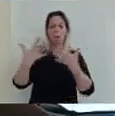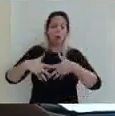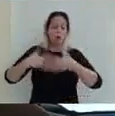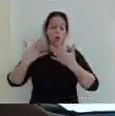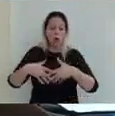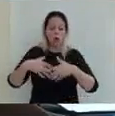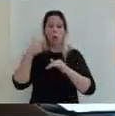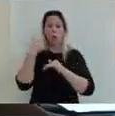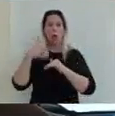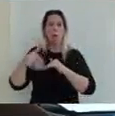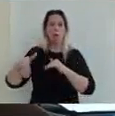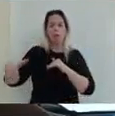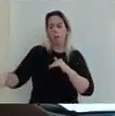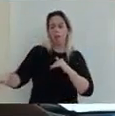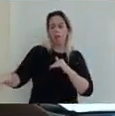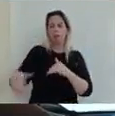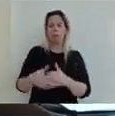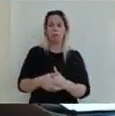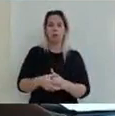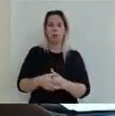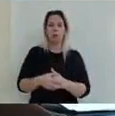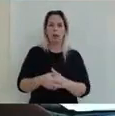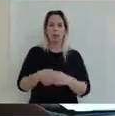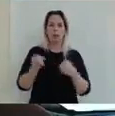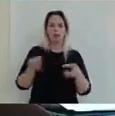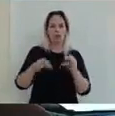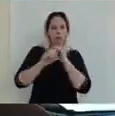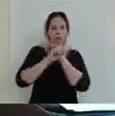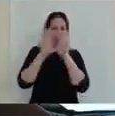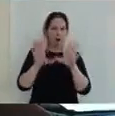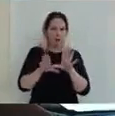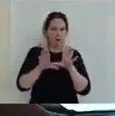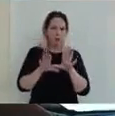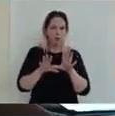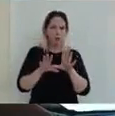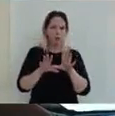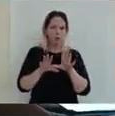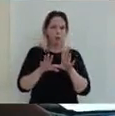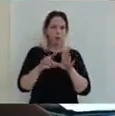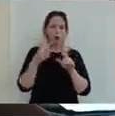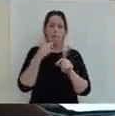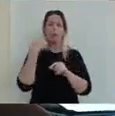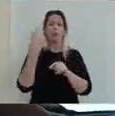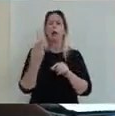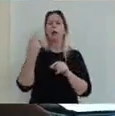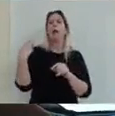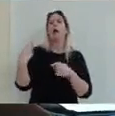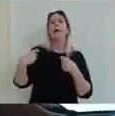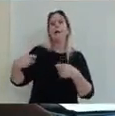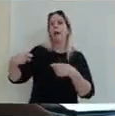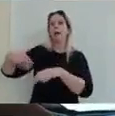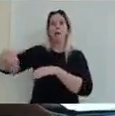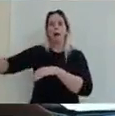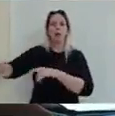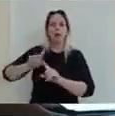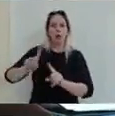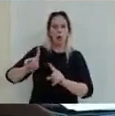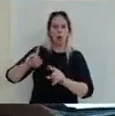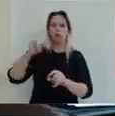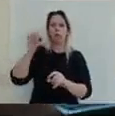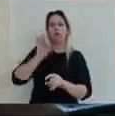ocurre, ver las contingencias que se pueden ir dando. Eso hice esa aclaración, hablé de planificación también aclarándola al